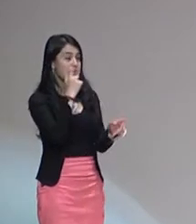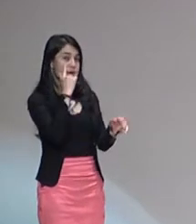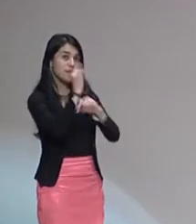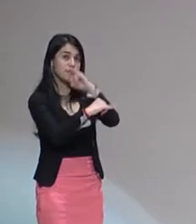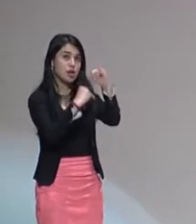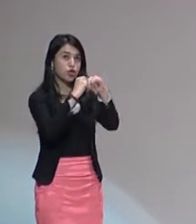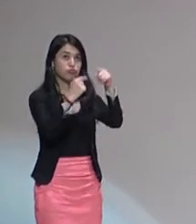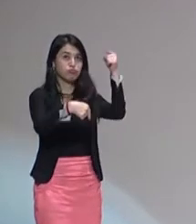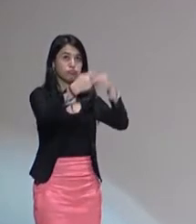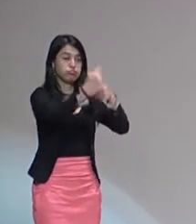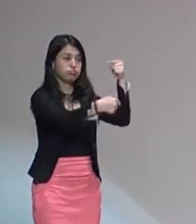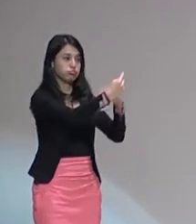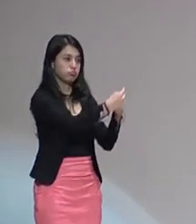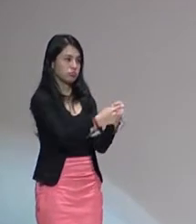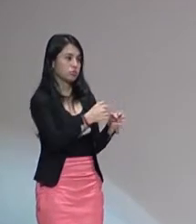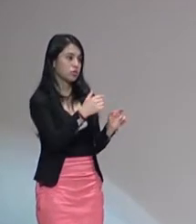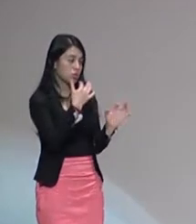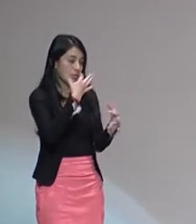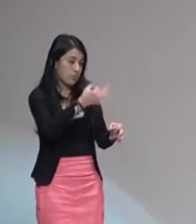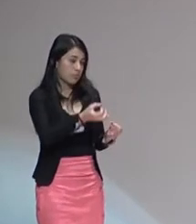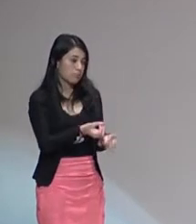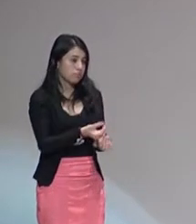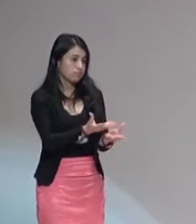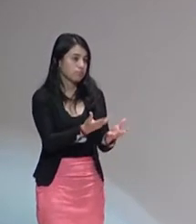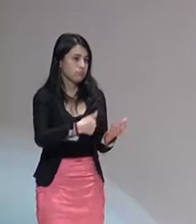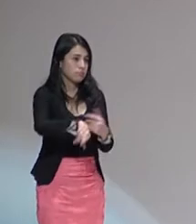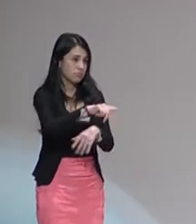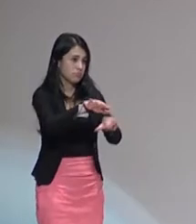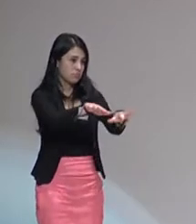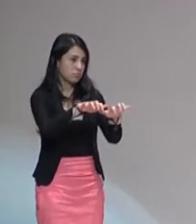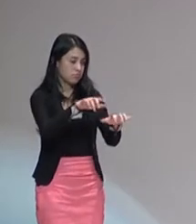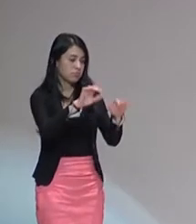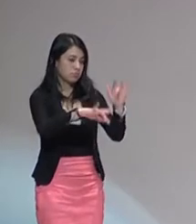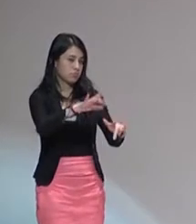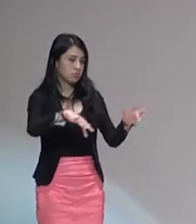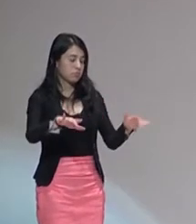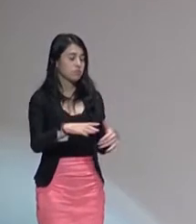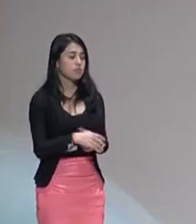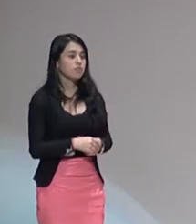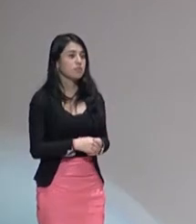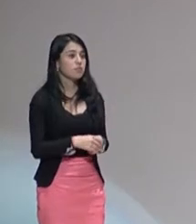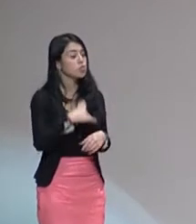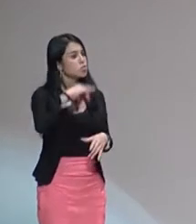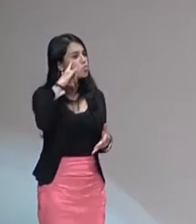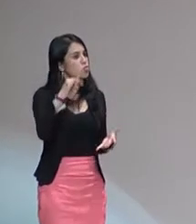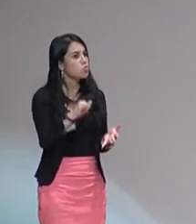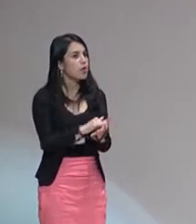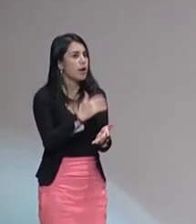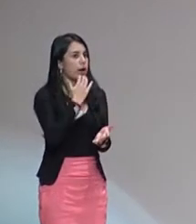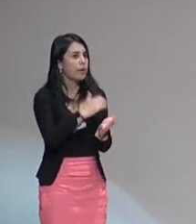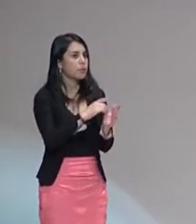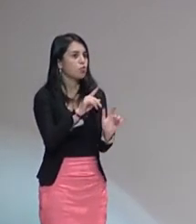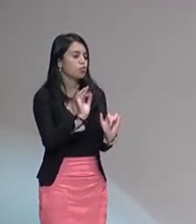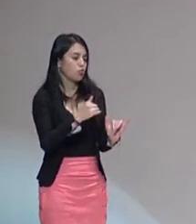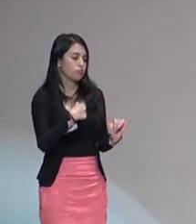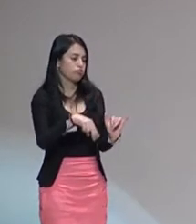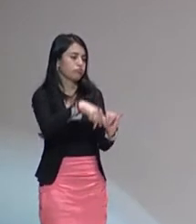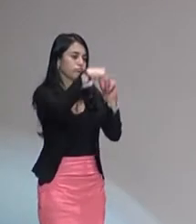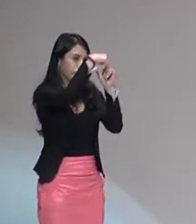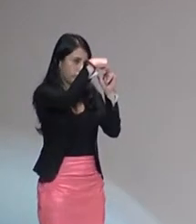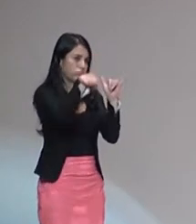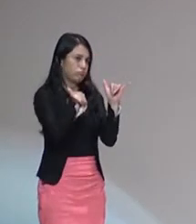con toda franqueza, y lo digo aquí en el auditorio principal de la universidad. Yo creo que, y quizás por el hecho de ser antropólogo, y